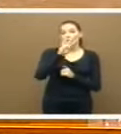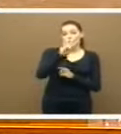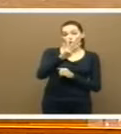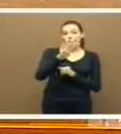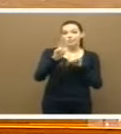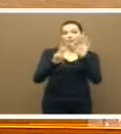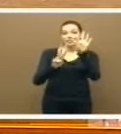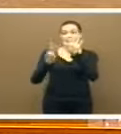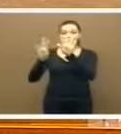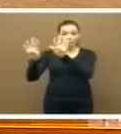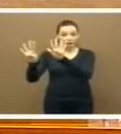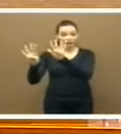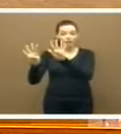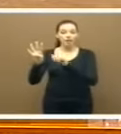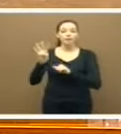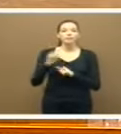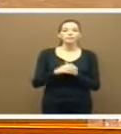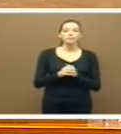479,